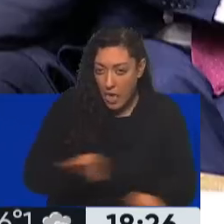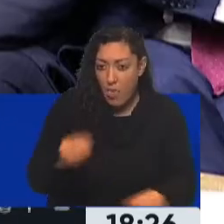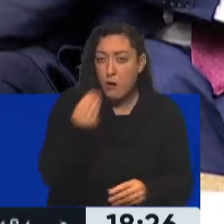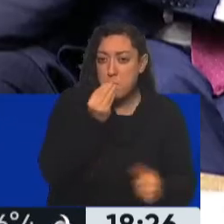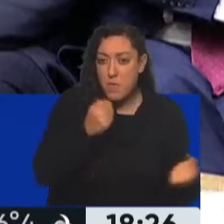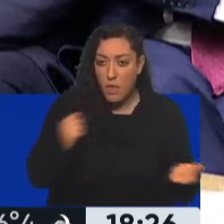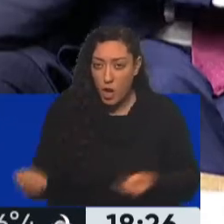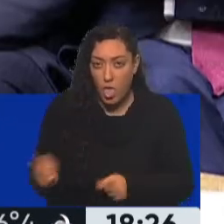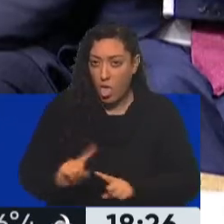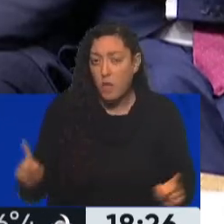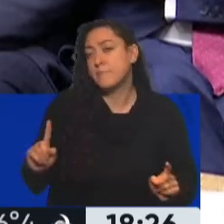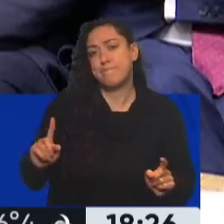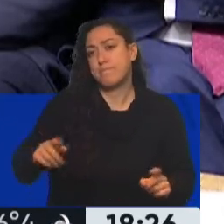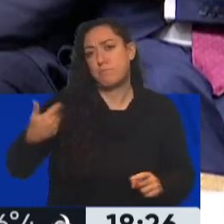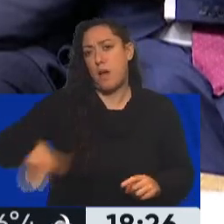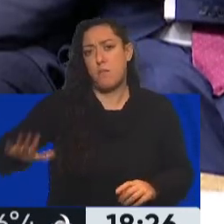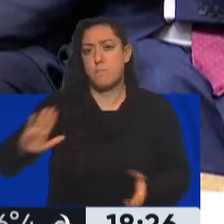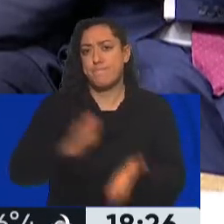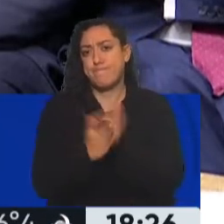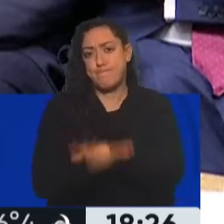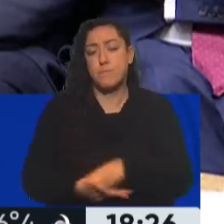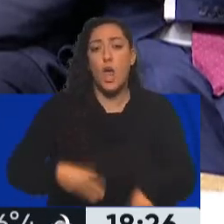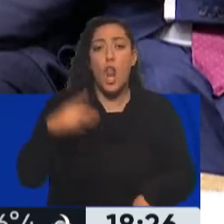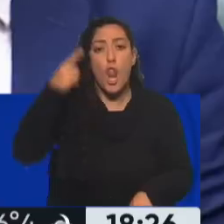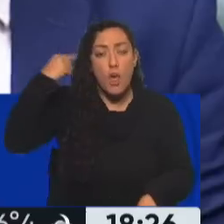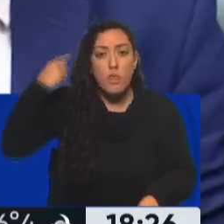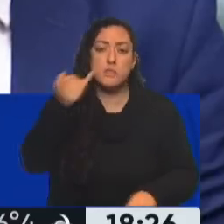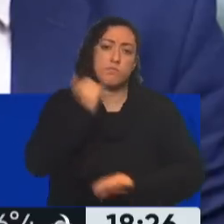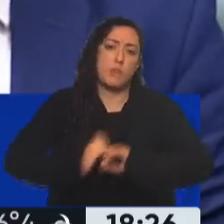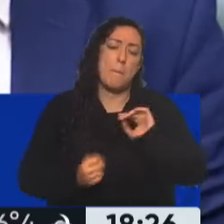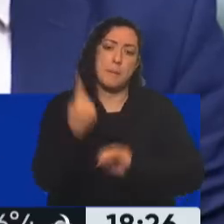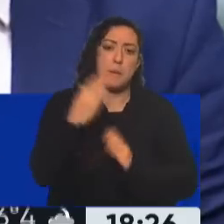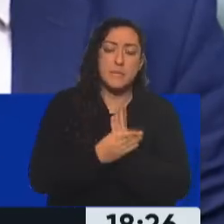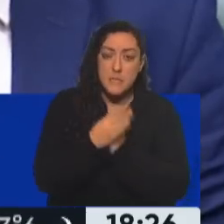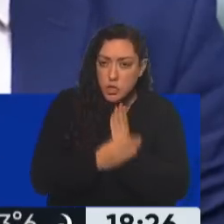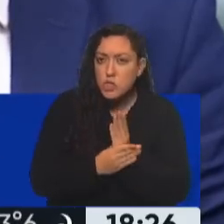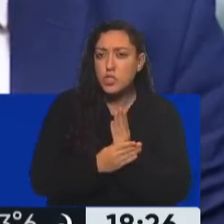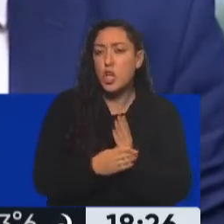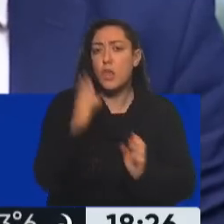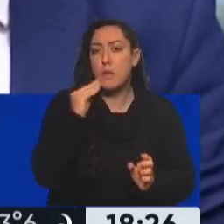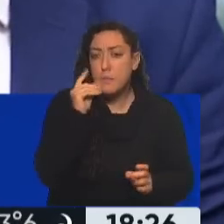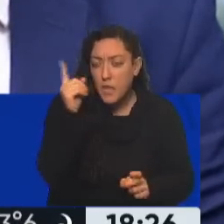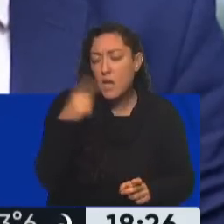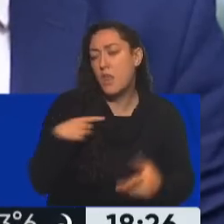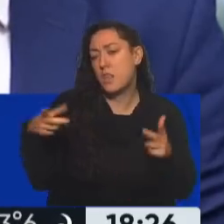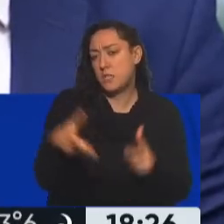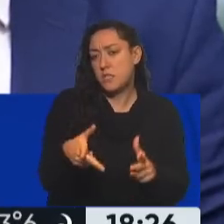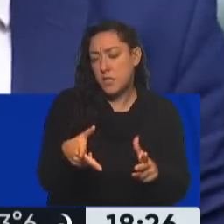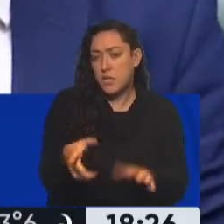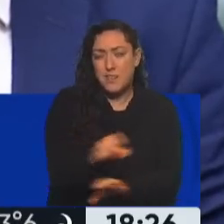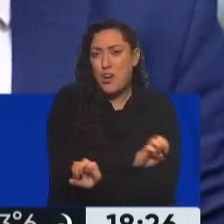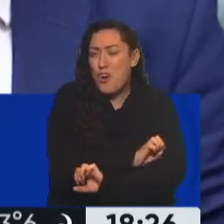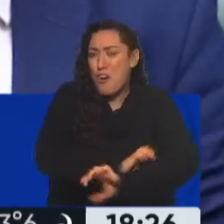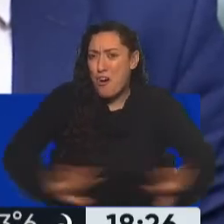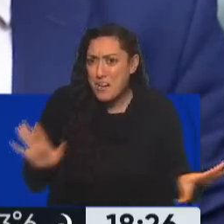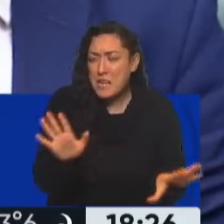humanitaria. El primer paso ya lo dio Londres. El primer ministro británico, Keir Starmer, dijo estar horrorizado